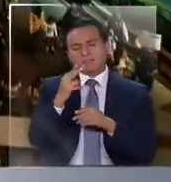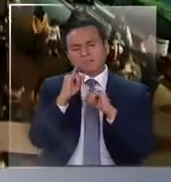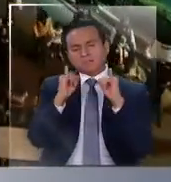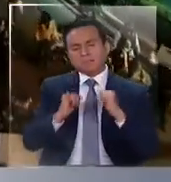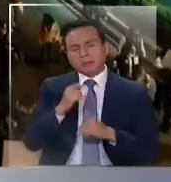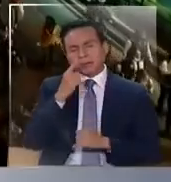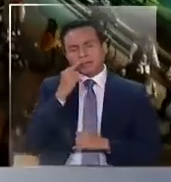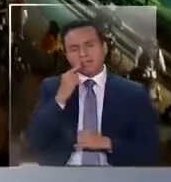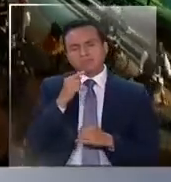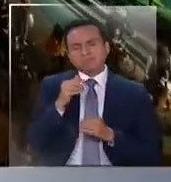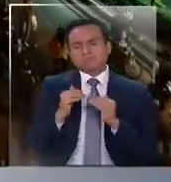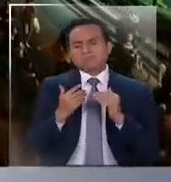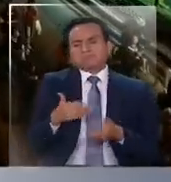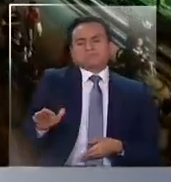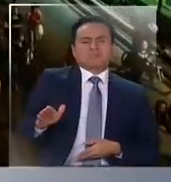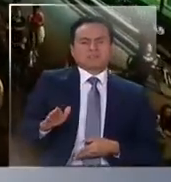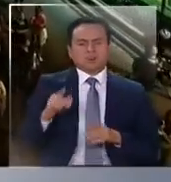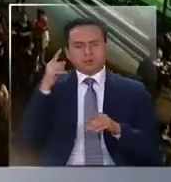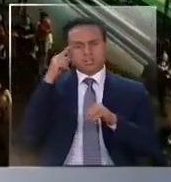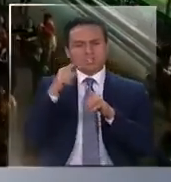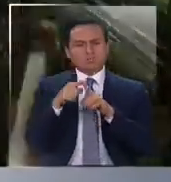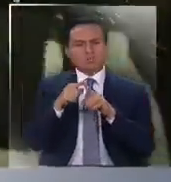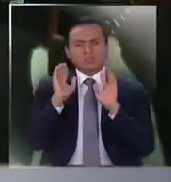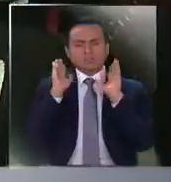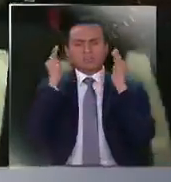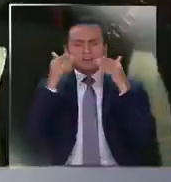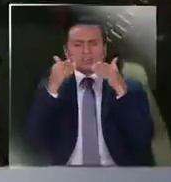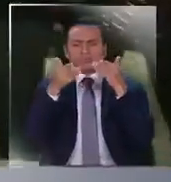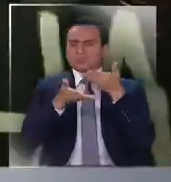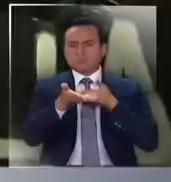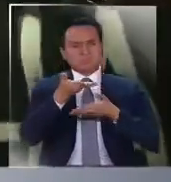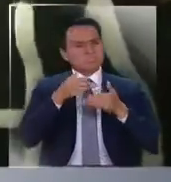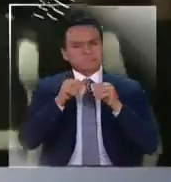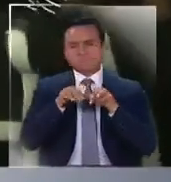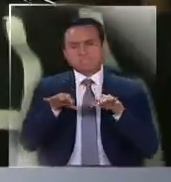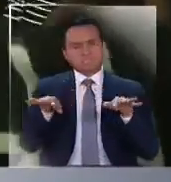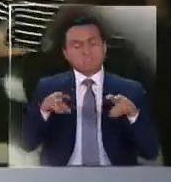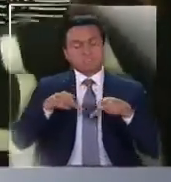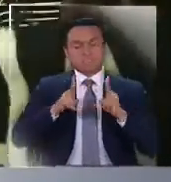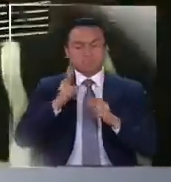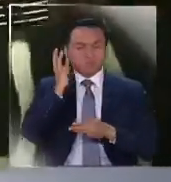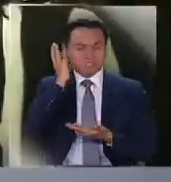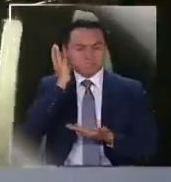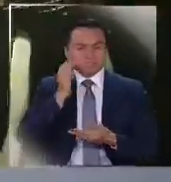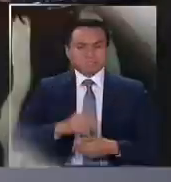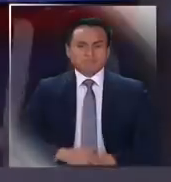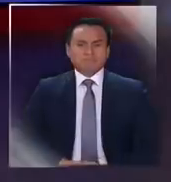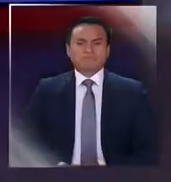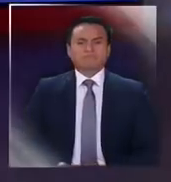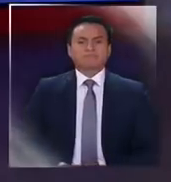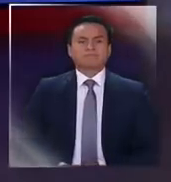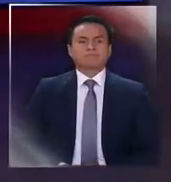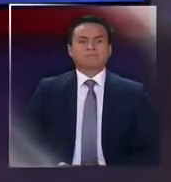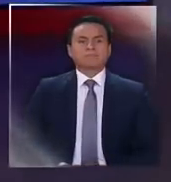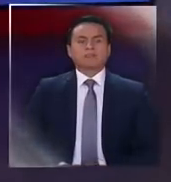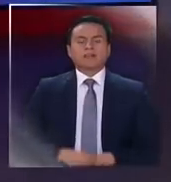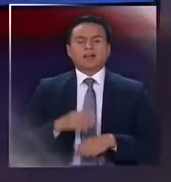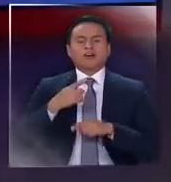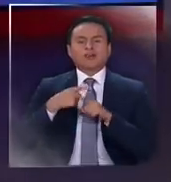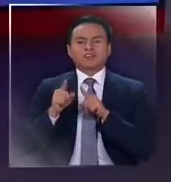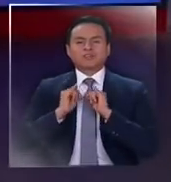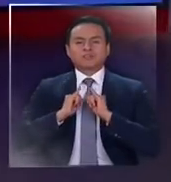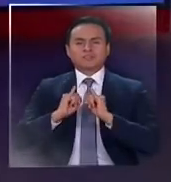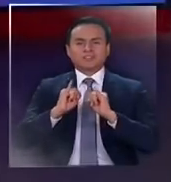mucho más avasalladora, mucho más puesta en el objetivo y cerrada en el compartir y en el difundir los derechos de las mujeres. Vamos con